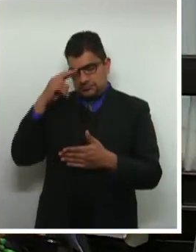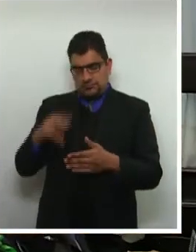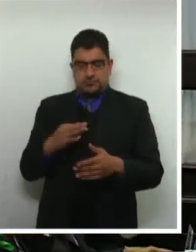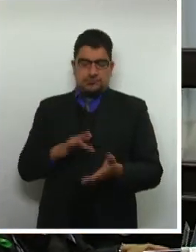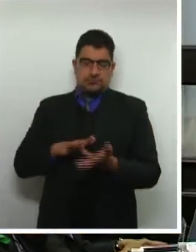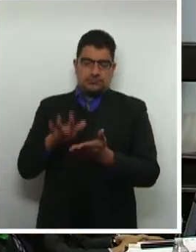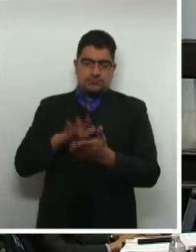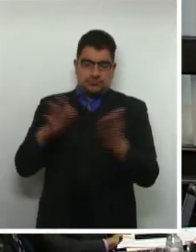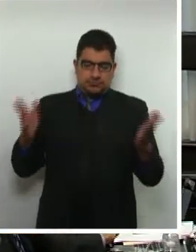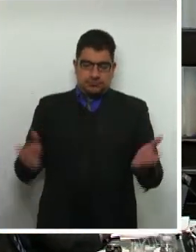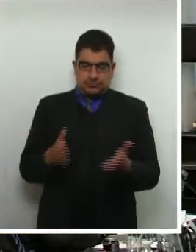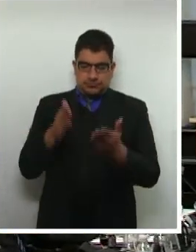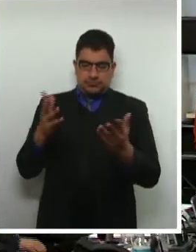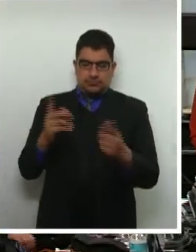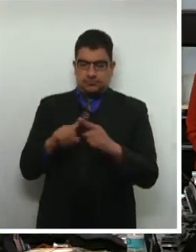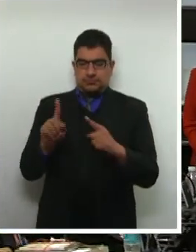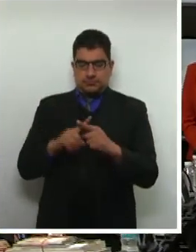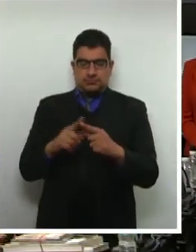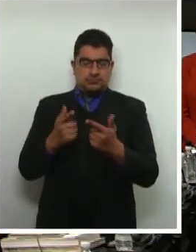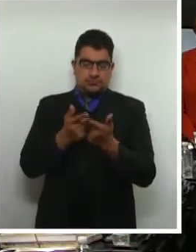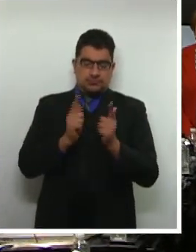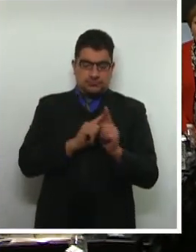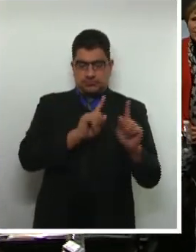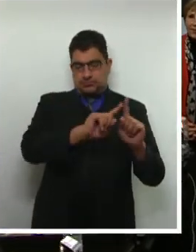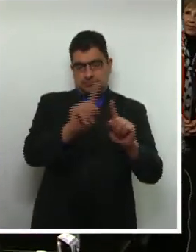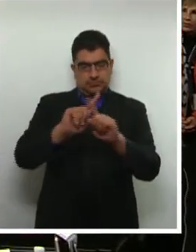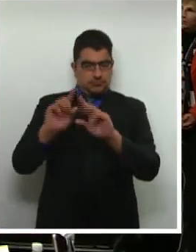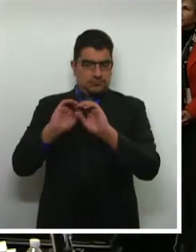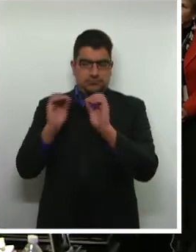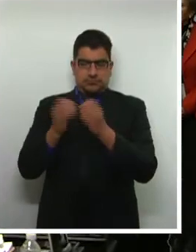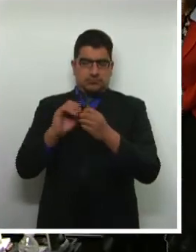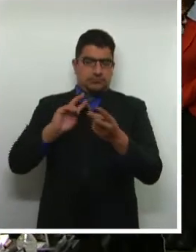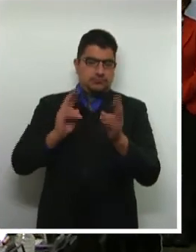y apoyará la participación de organizaciones sociales,